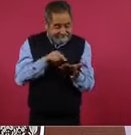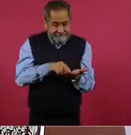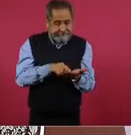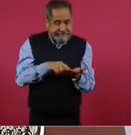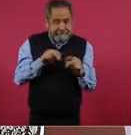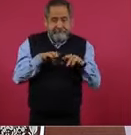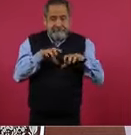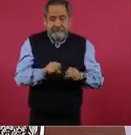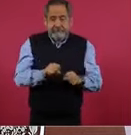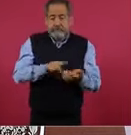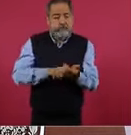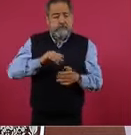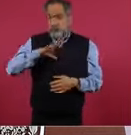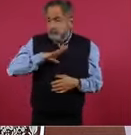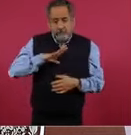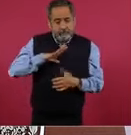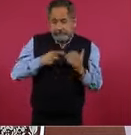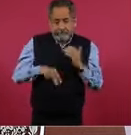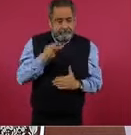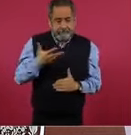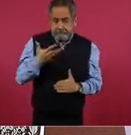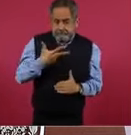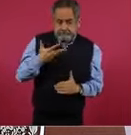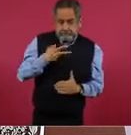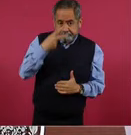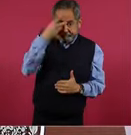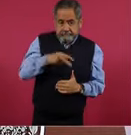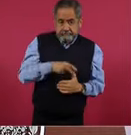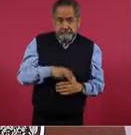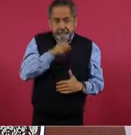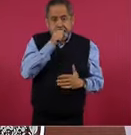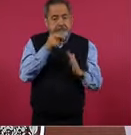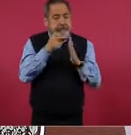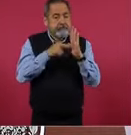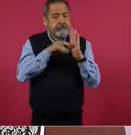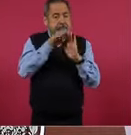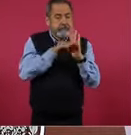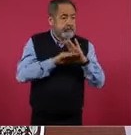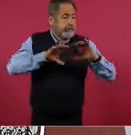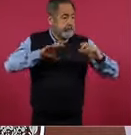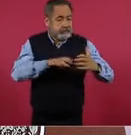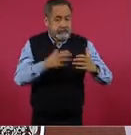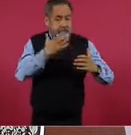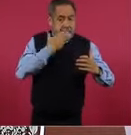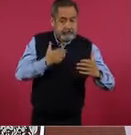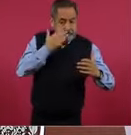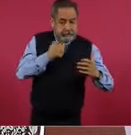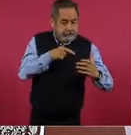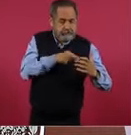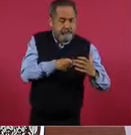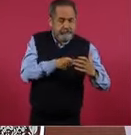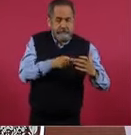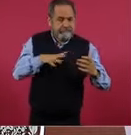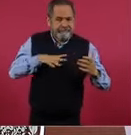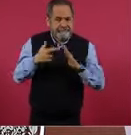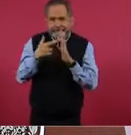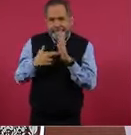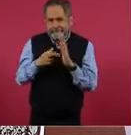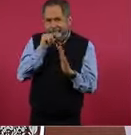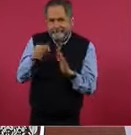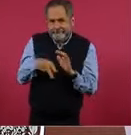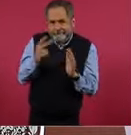del Compendio Nacional de Medicamentos que establece el Consejo de Salubridad General de la Secretaría de Salud, lo